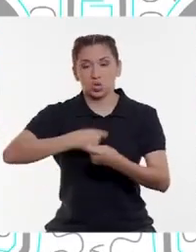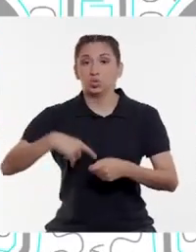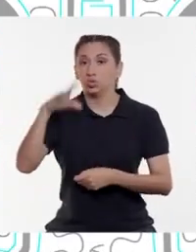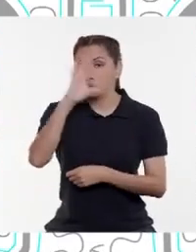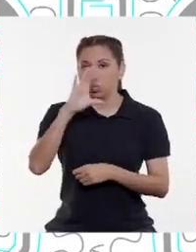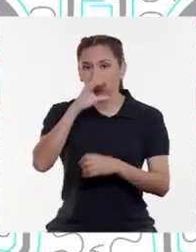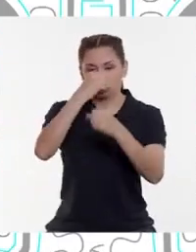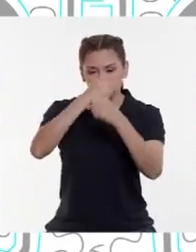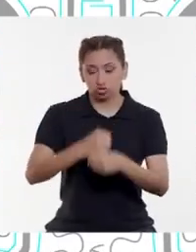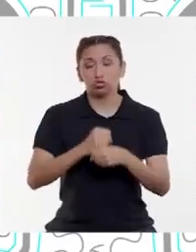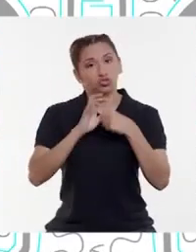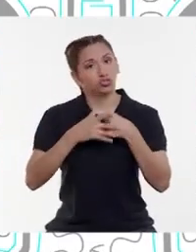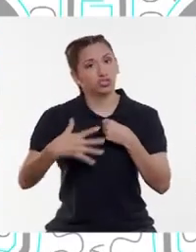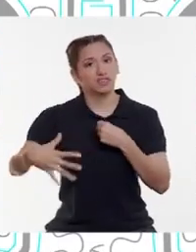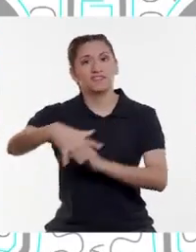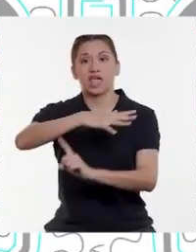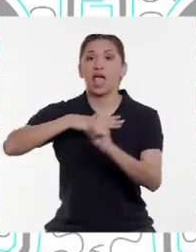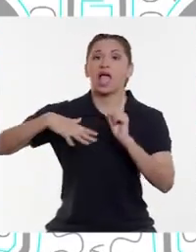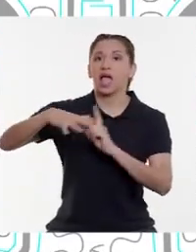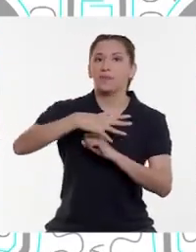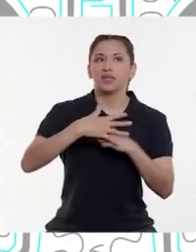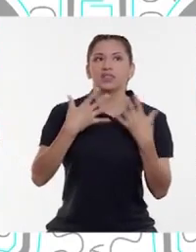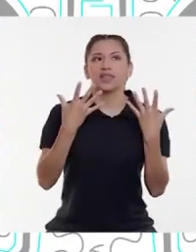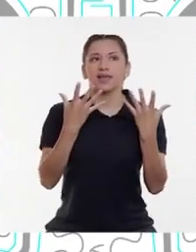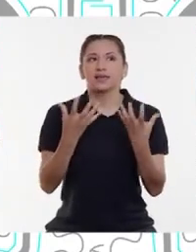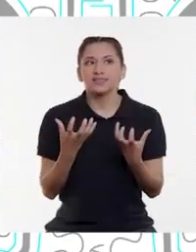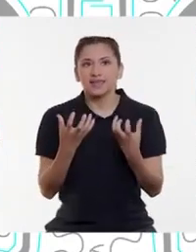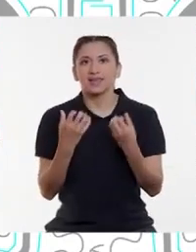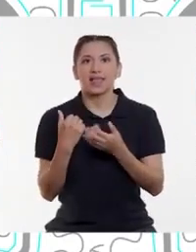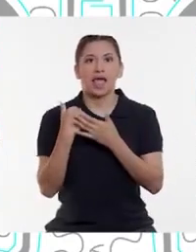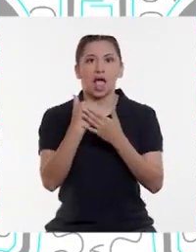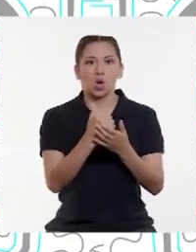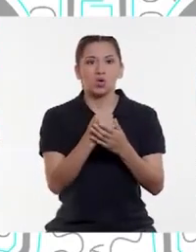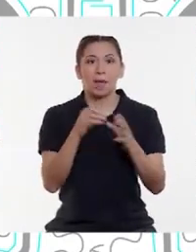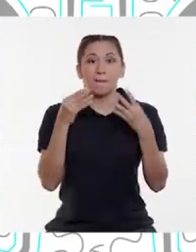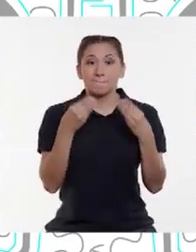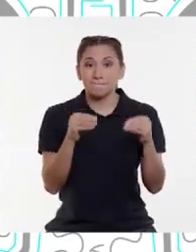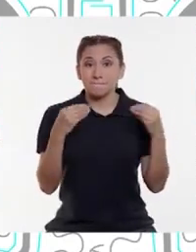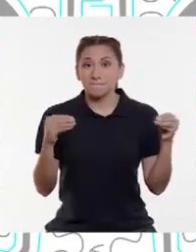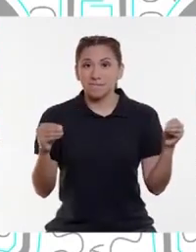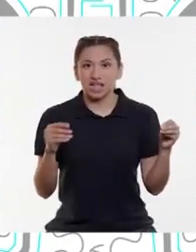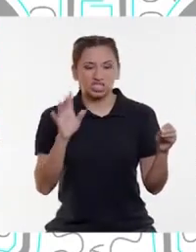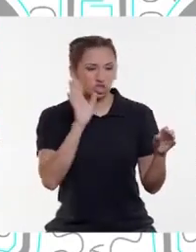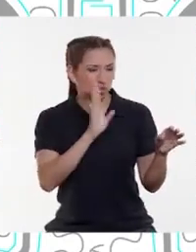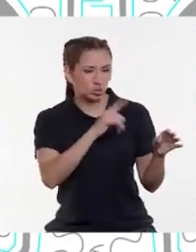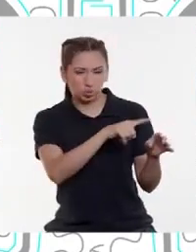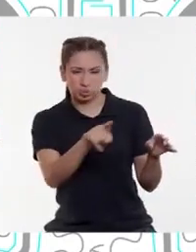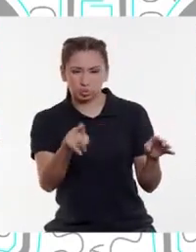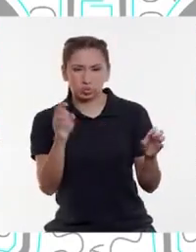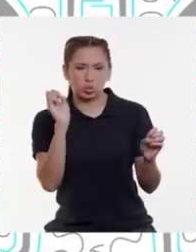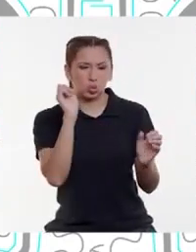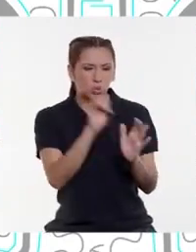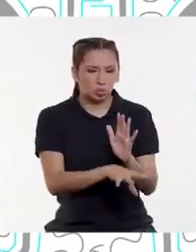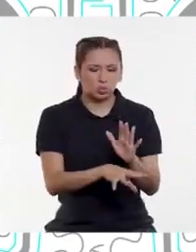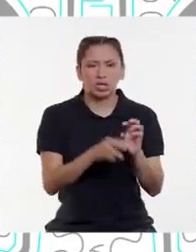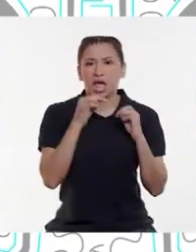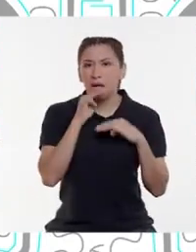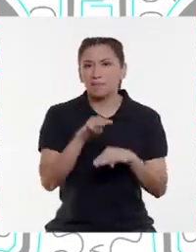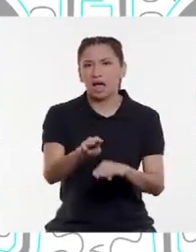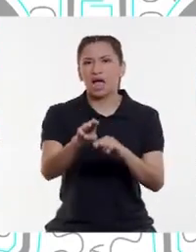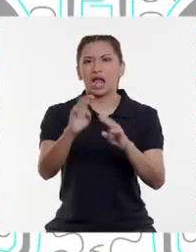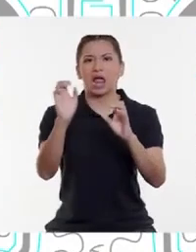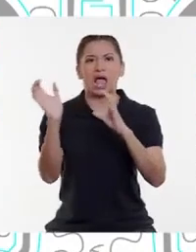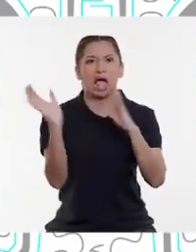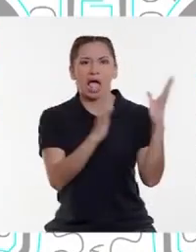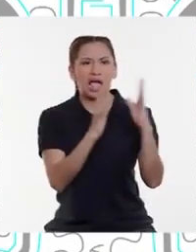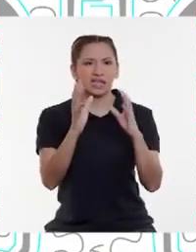que busque cuidar la sostenibilidad ambiental evitaría en todo momento usar plásticos u otros insumos que contaminen el suelo, el agua